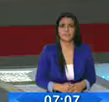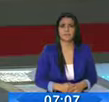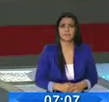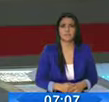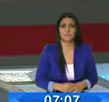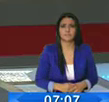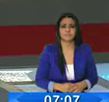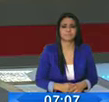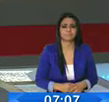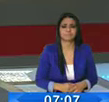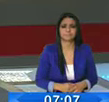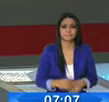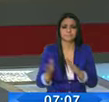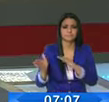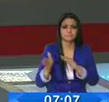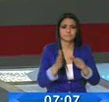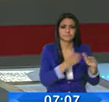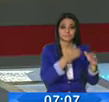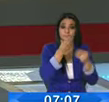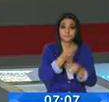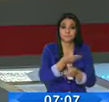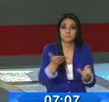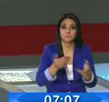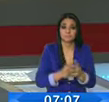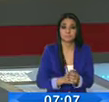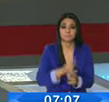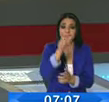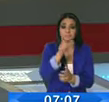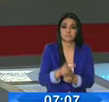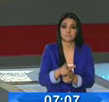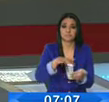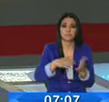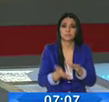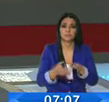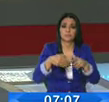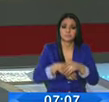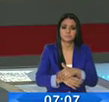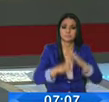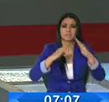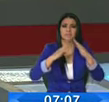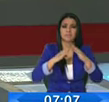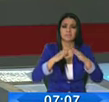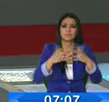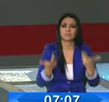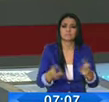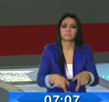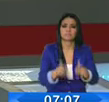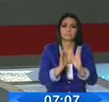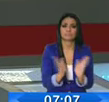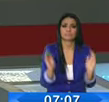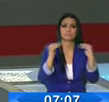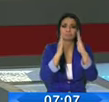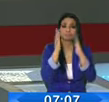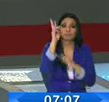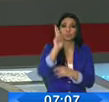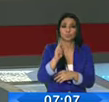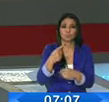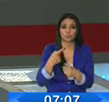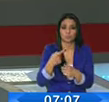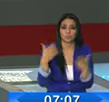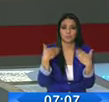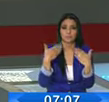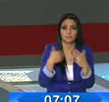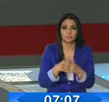vamos a contarles ahora que un ciudadano fue asesinado en interior de un domicilio en la isla trinitaria en el sur de guayaquil el cuerpo